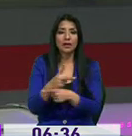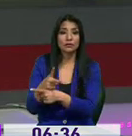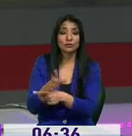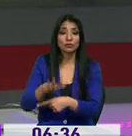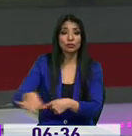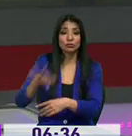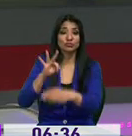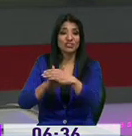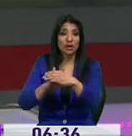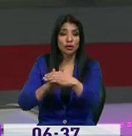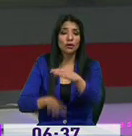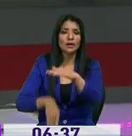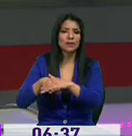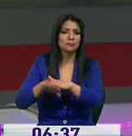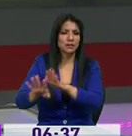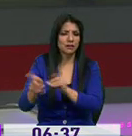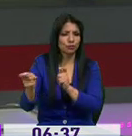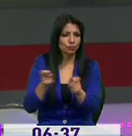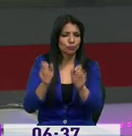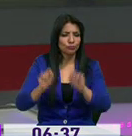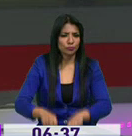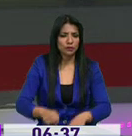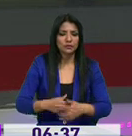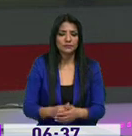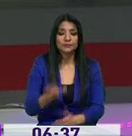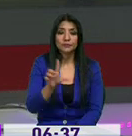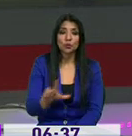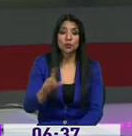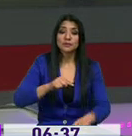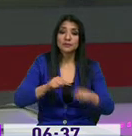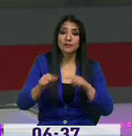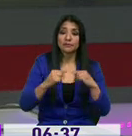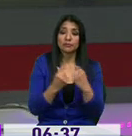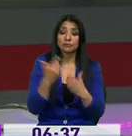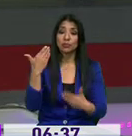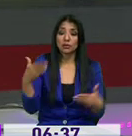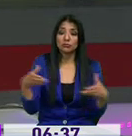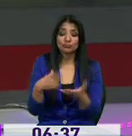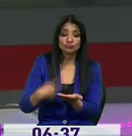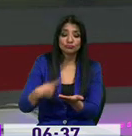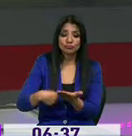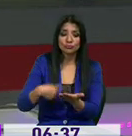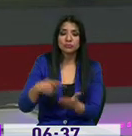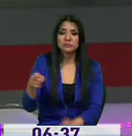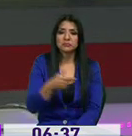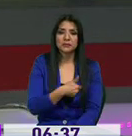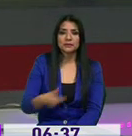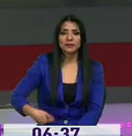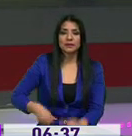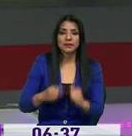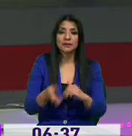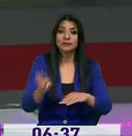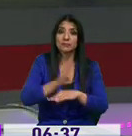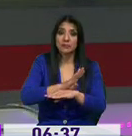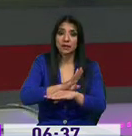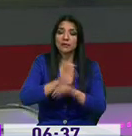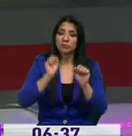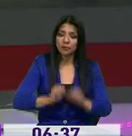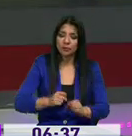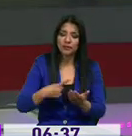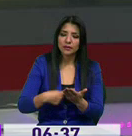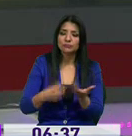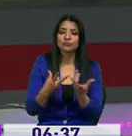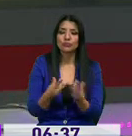participación este día lunes los jefes de la bancada mantuvieron una reunión con el presidente de la asamblea para analizar el tema